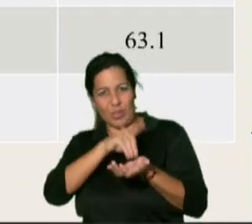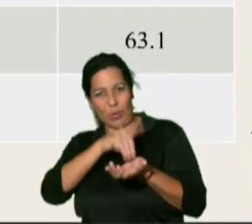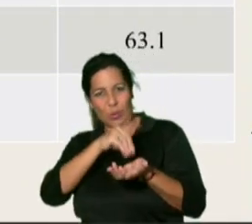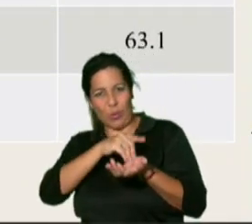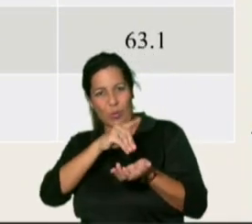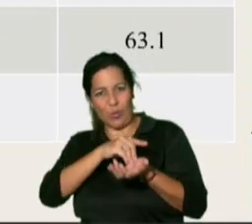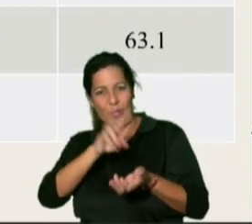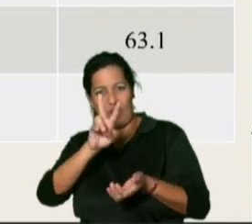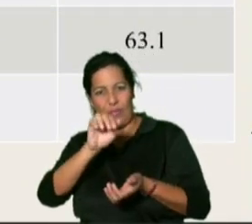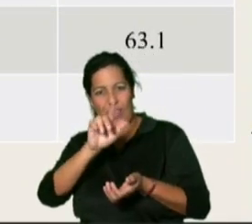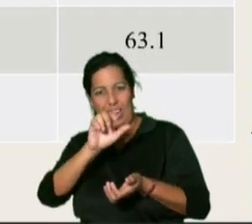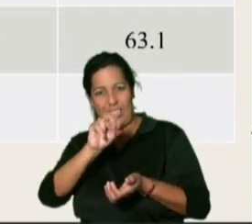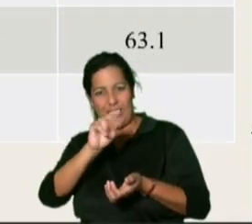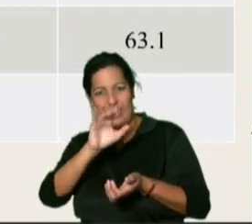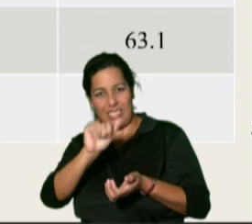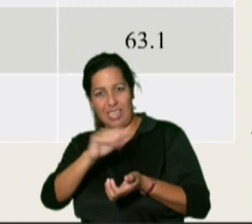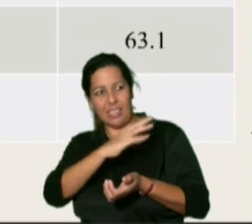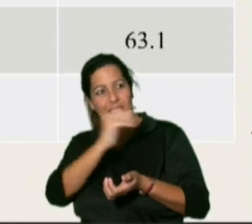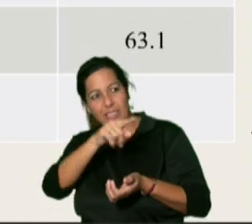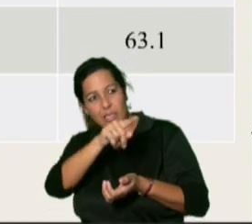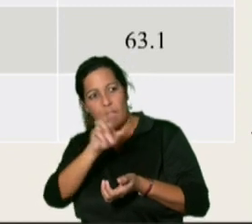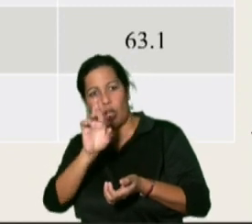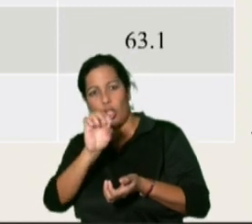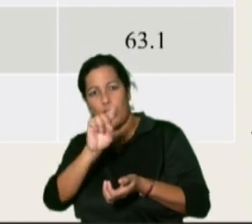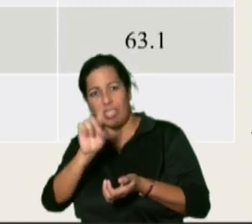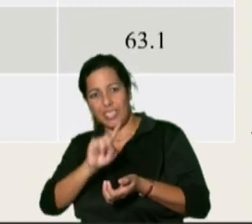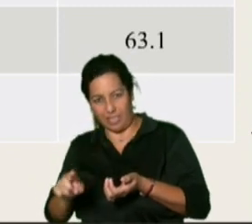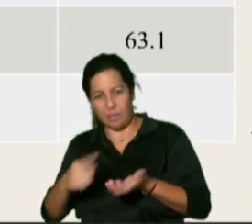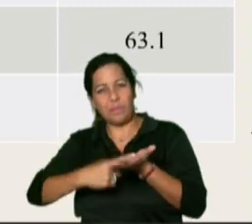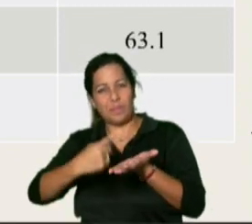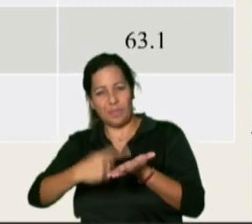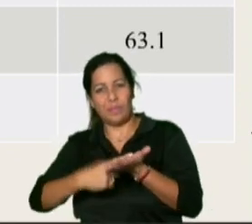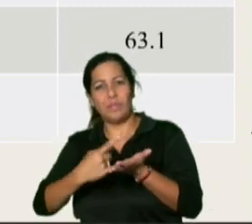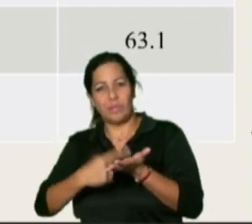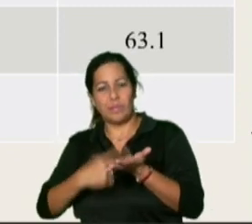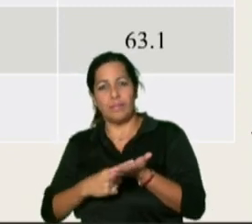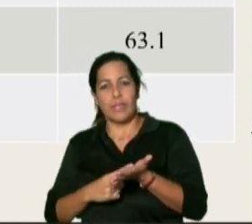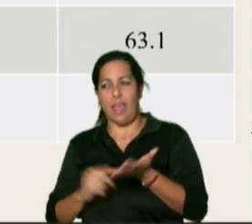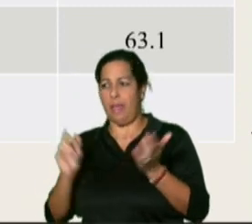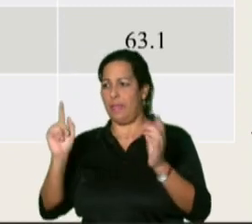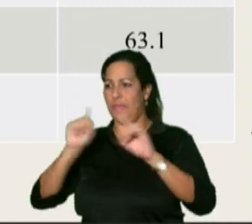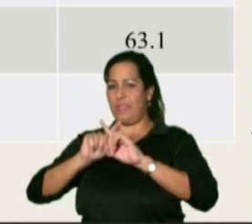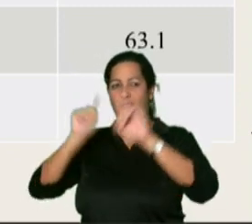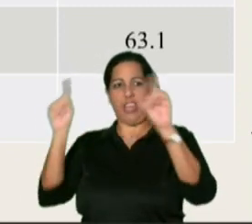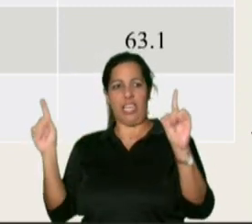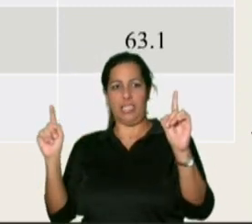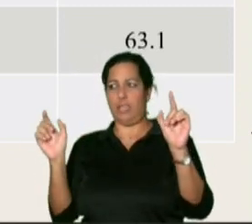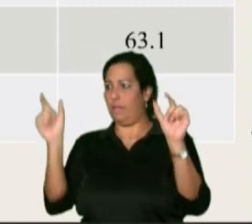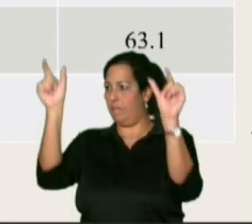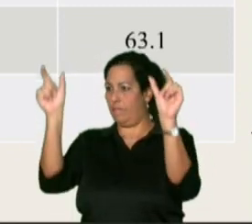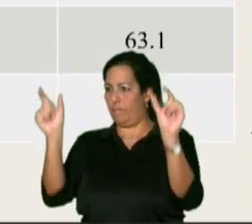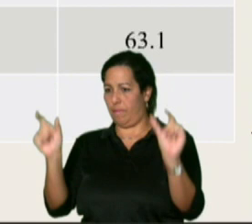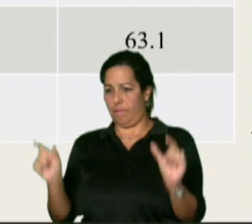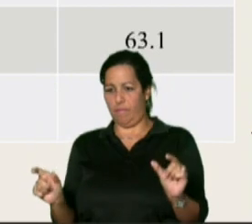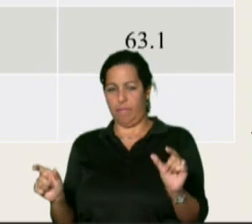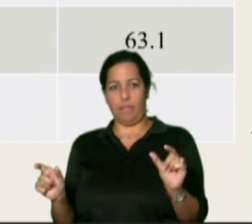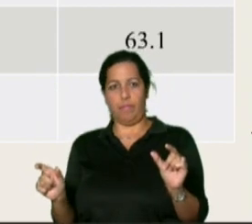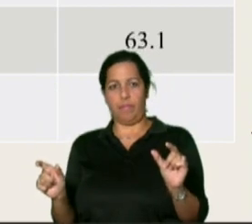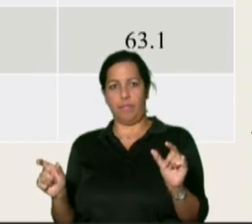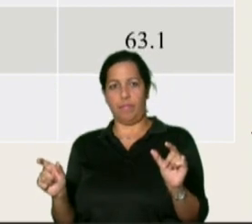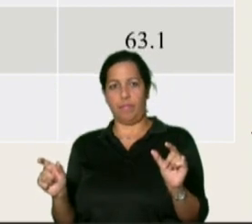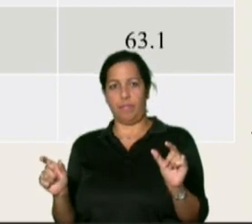doctor Valencia como el doctor Rodríguez Orengo. Tienen cómo se diferencia lo que hablábamos anteriormente de